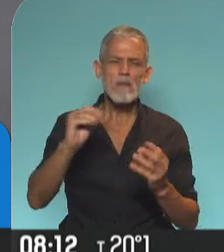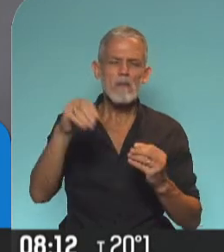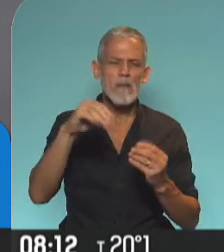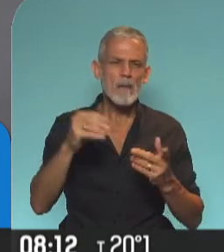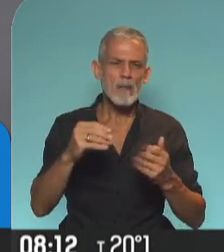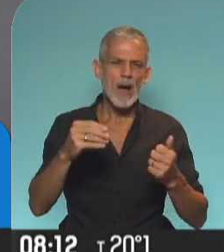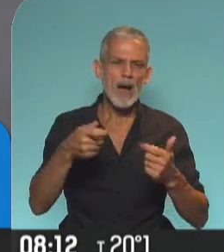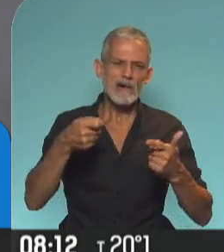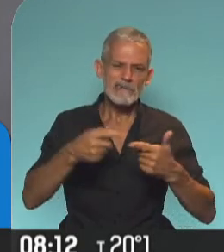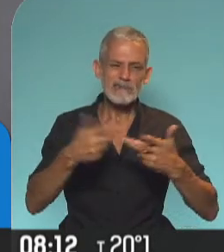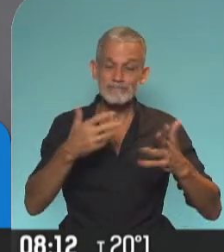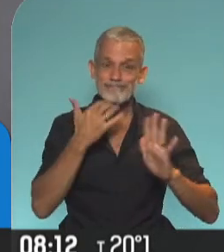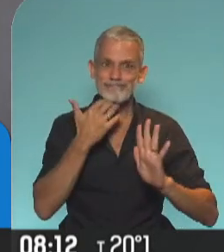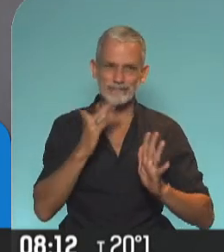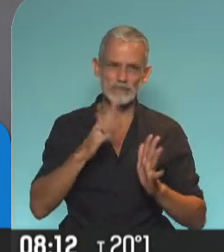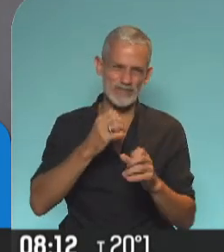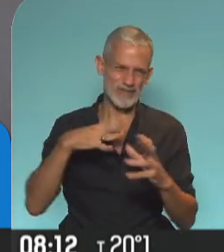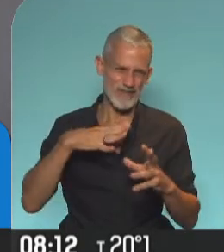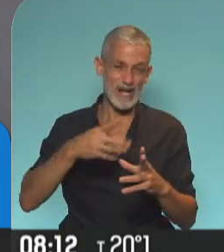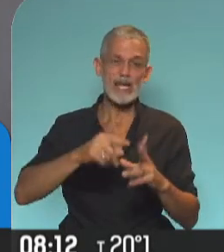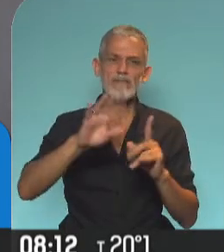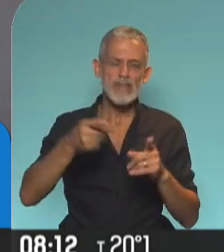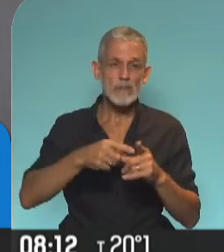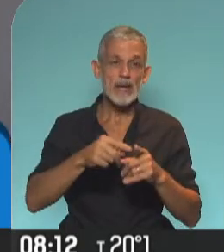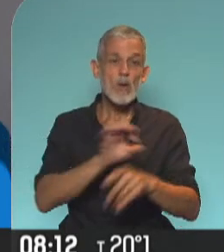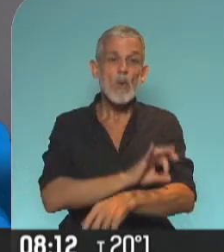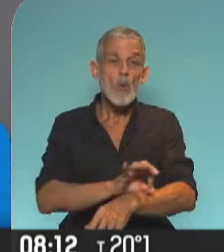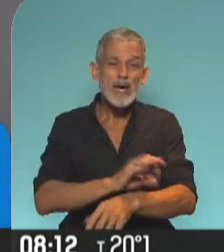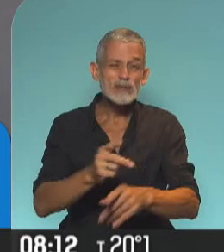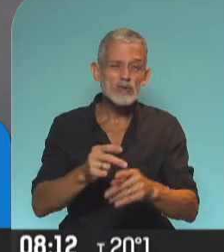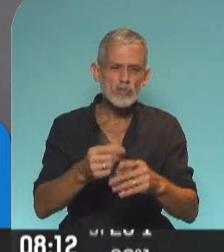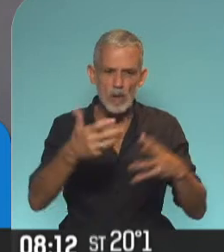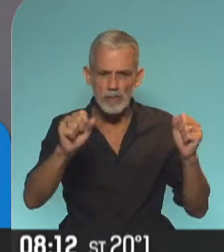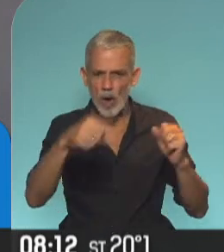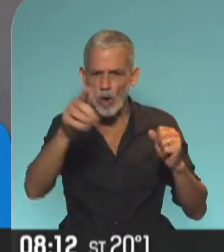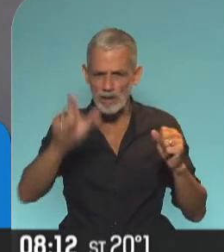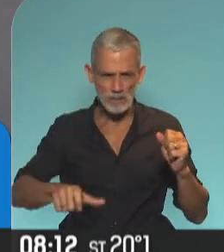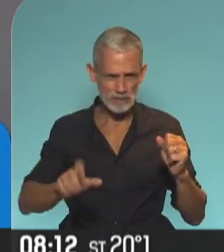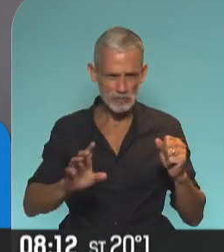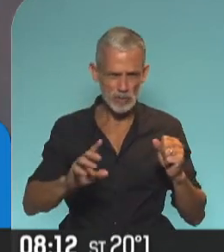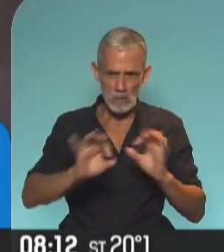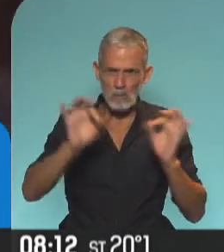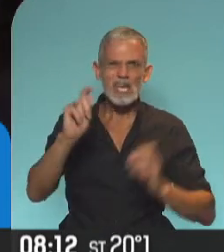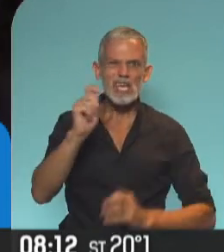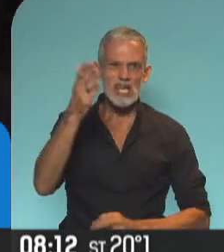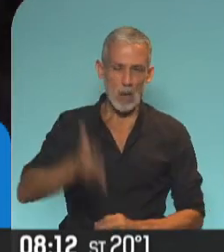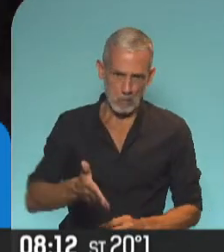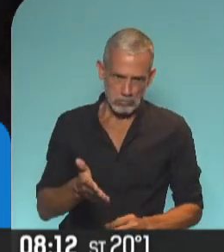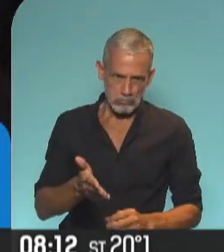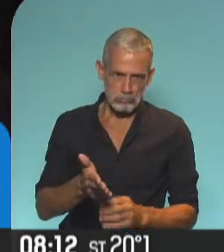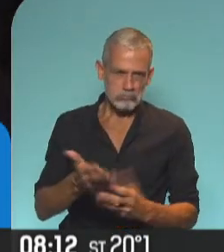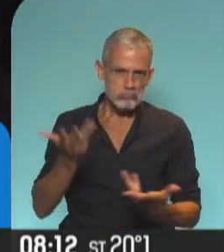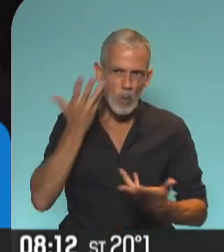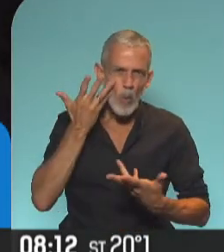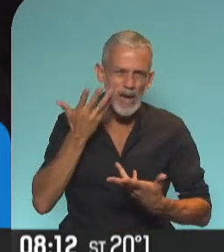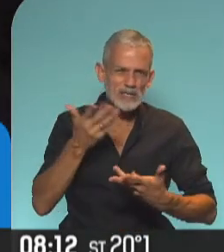cuestión. En ese mismo lugar también habían aparecido restos óseos de otro cadáver, una persona que nadie sabe quién es y nadie fue